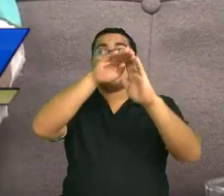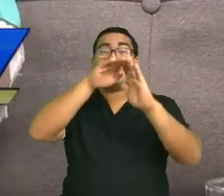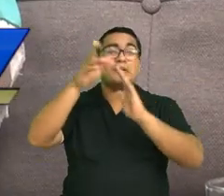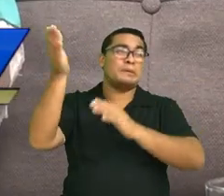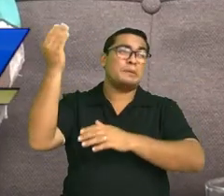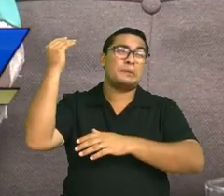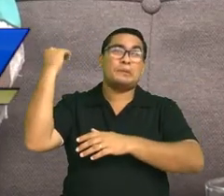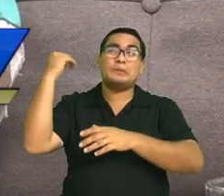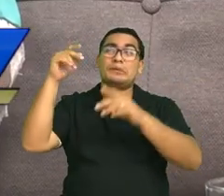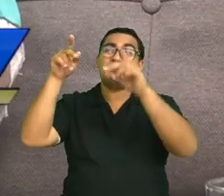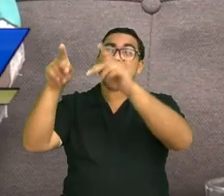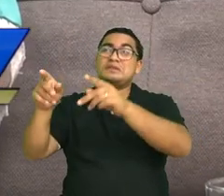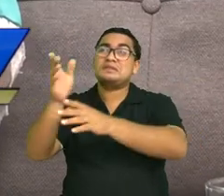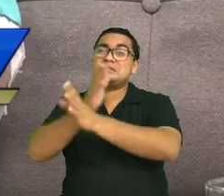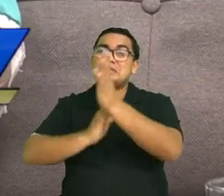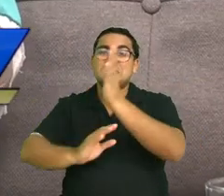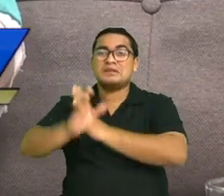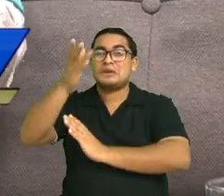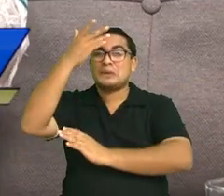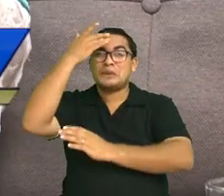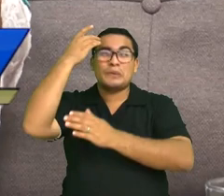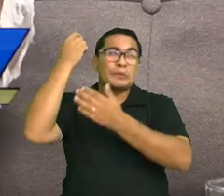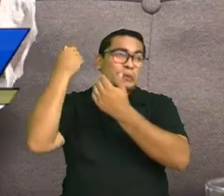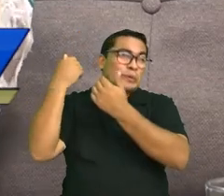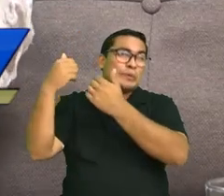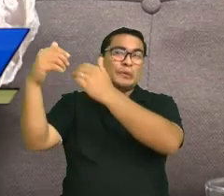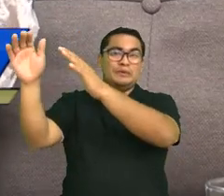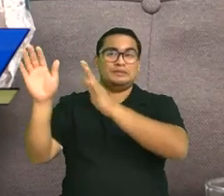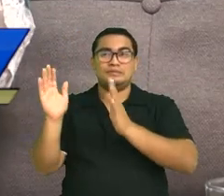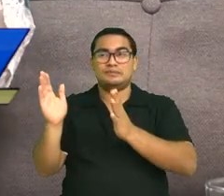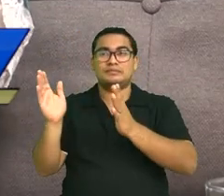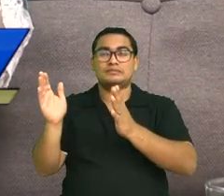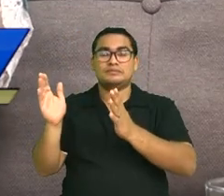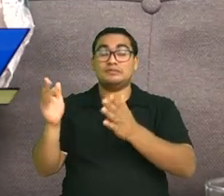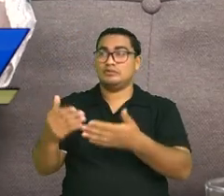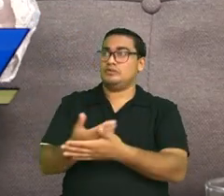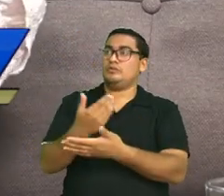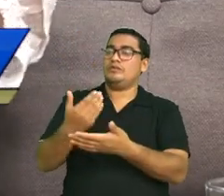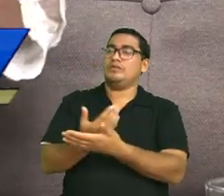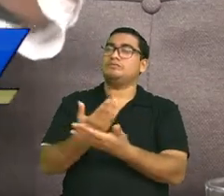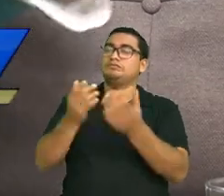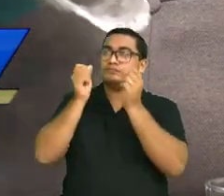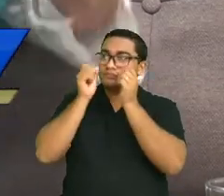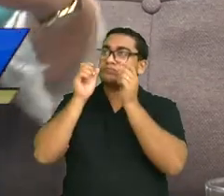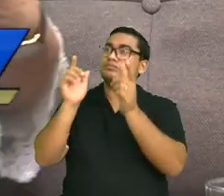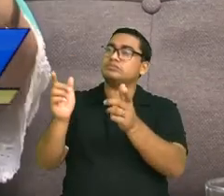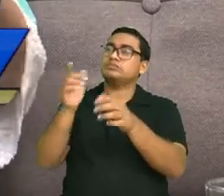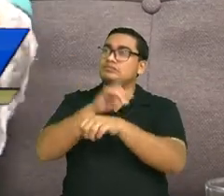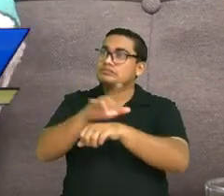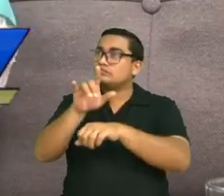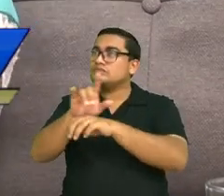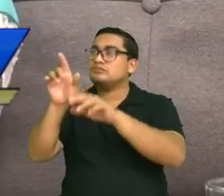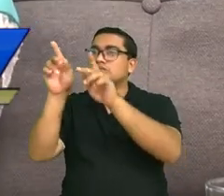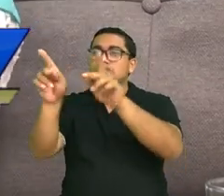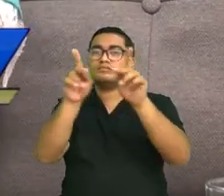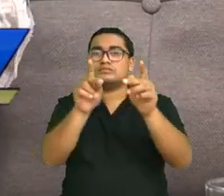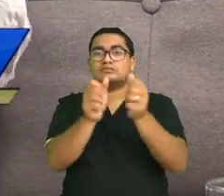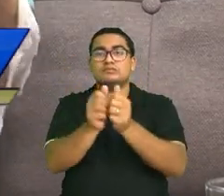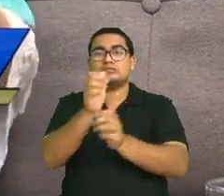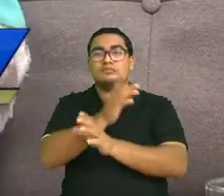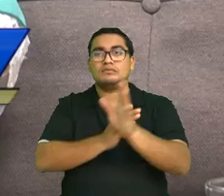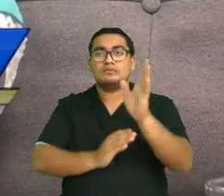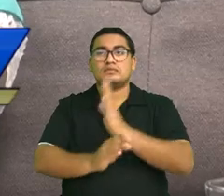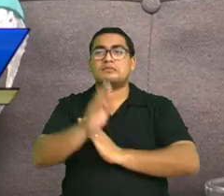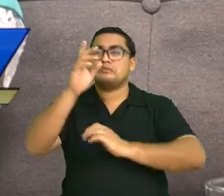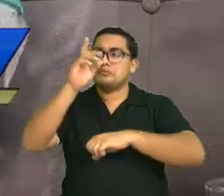abandonadas. Sí. ¿Verdad? O sea, eso como se ha sensibilizado también a tanto al personal médico, al personal